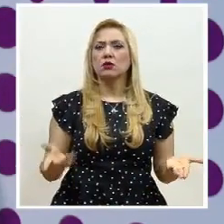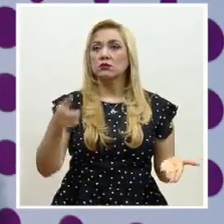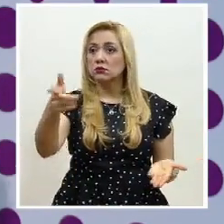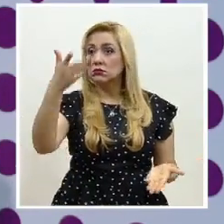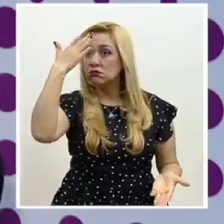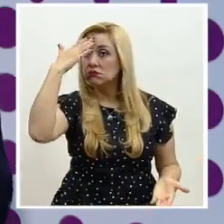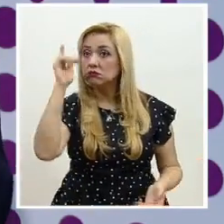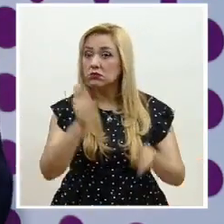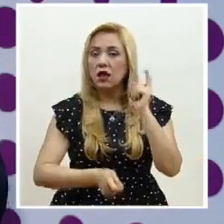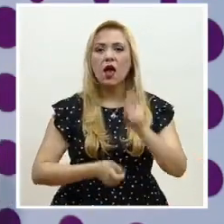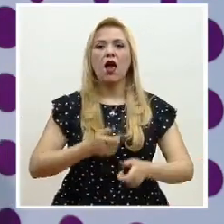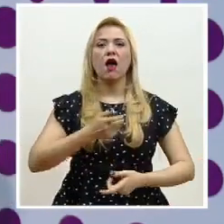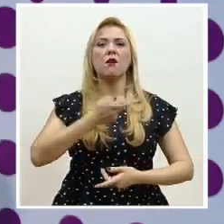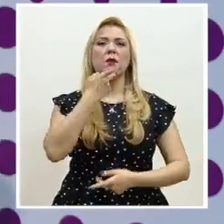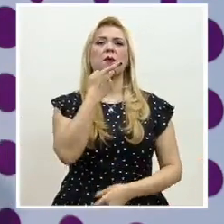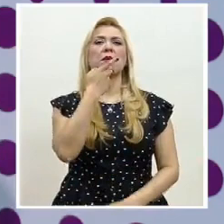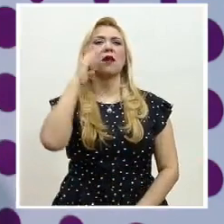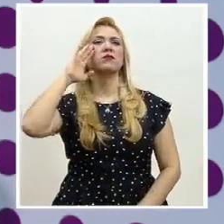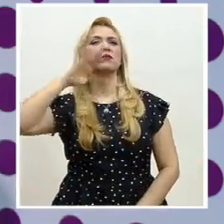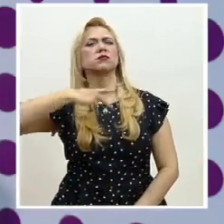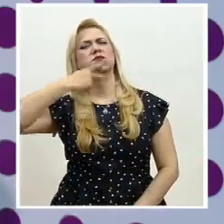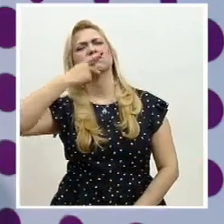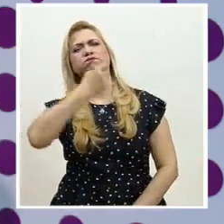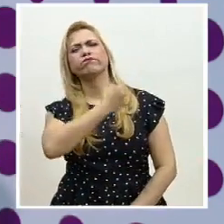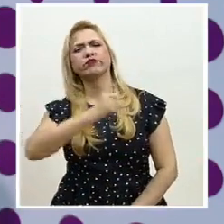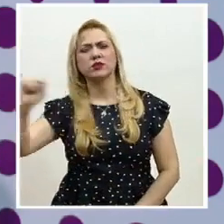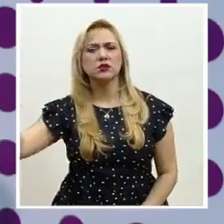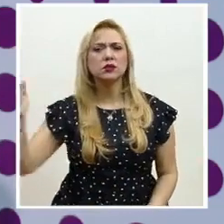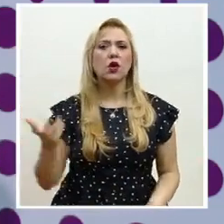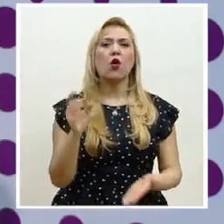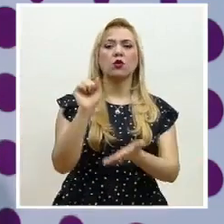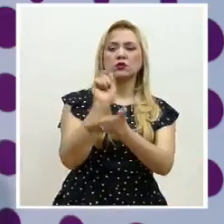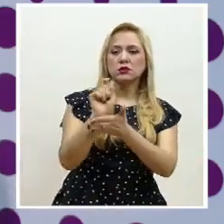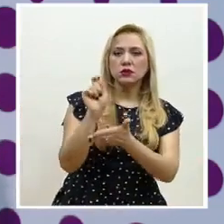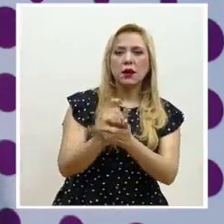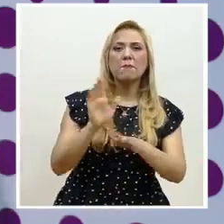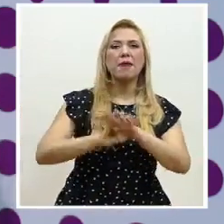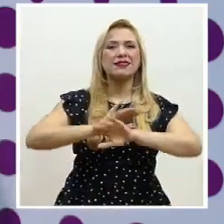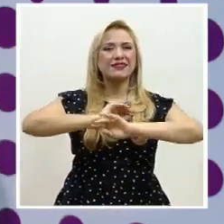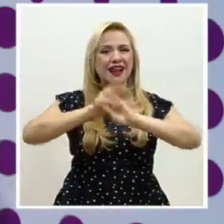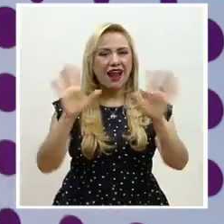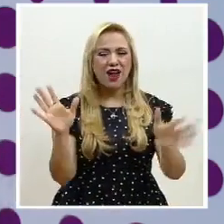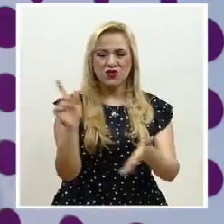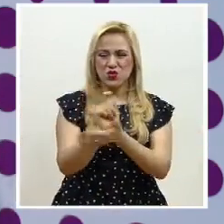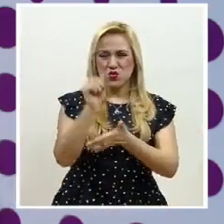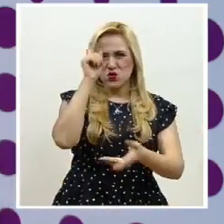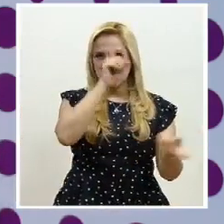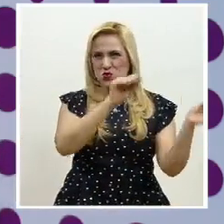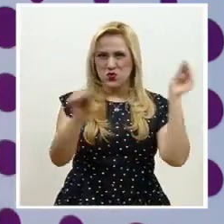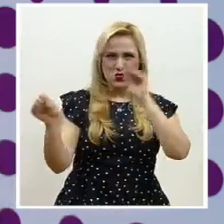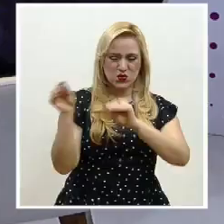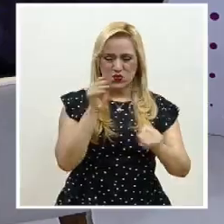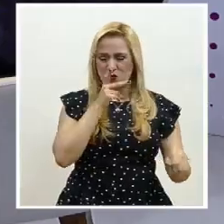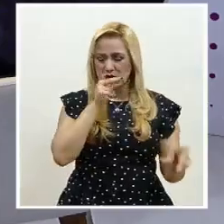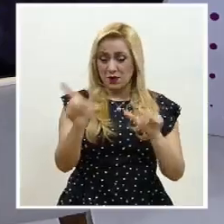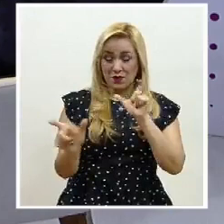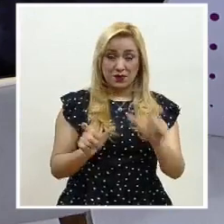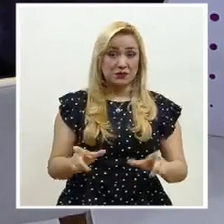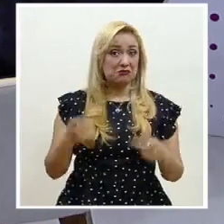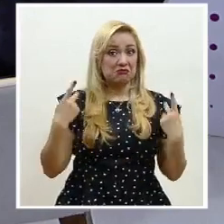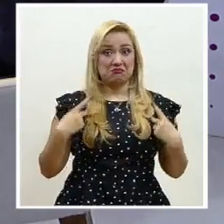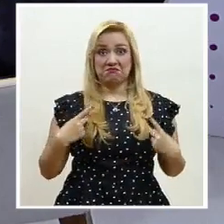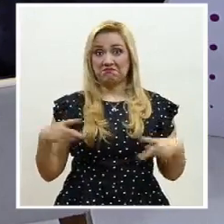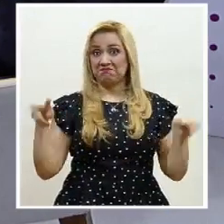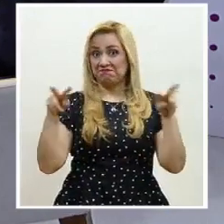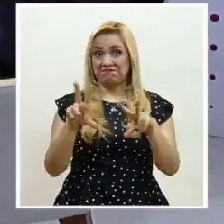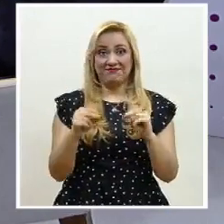competencias de expresión oral, escrita, cómo vamos a escribir de manera más Claro. sencilla, más clara, más estructurada. Sí, sin duda. Y creo que